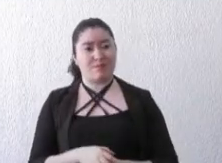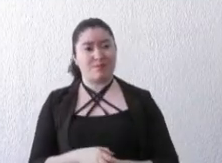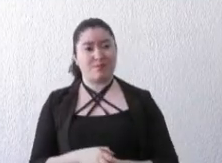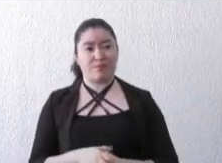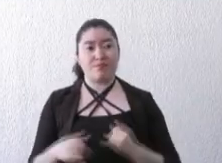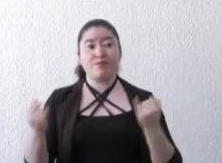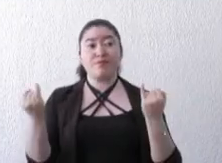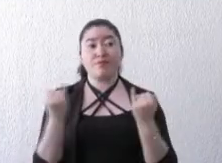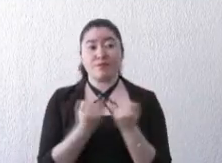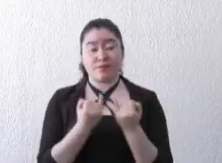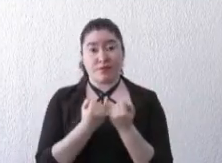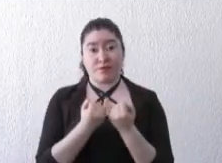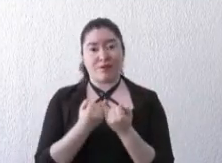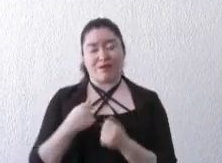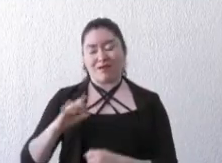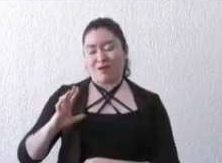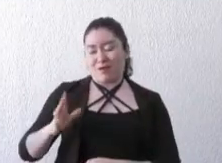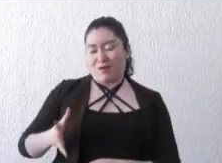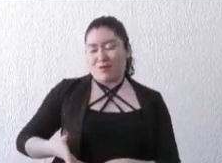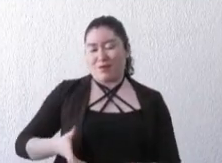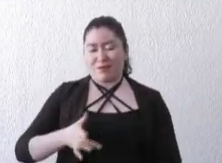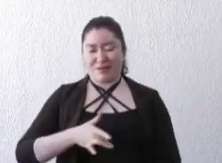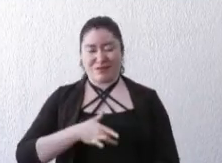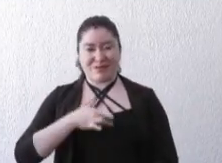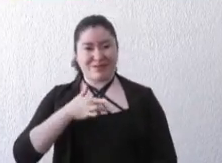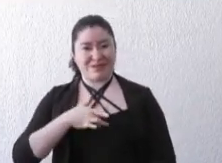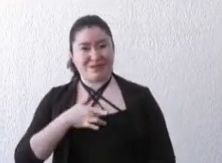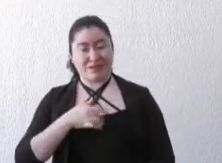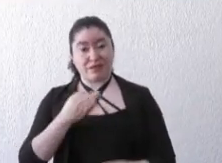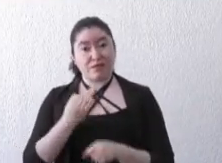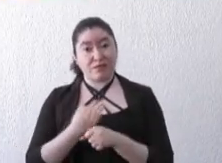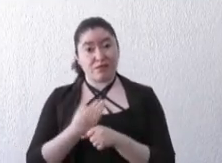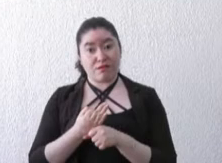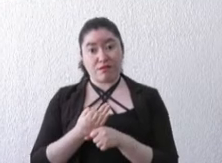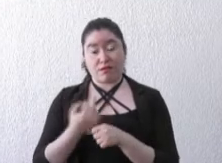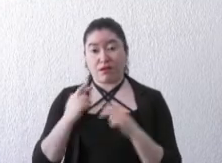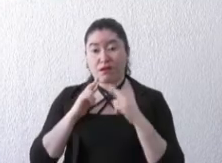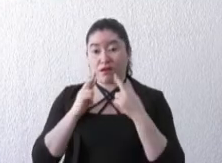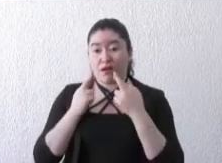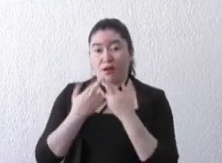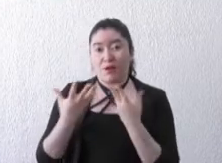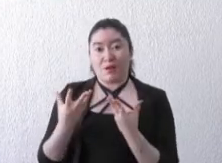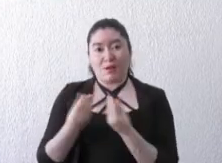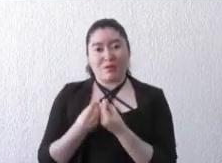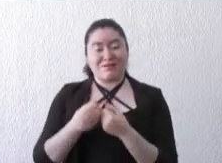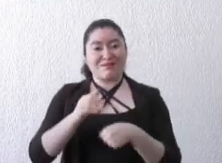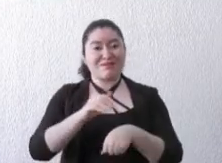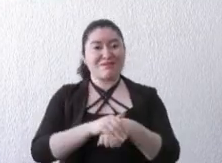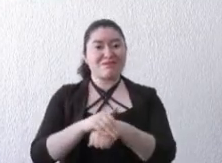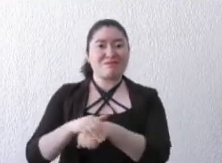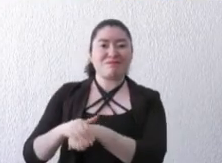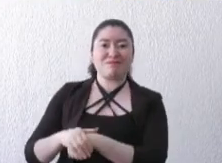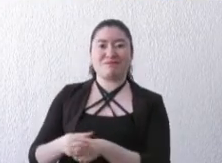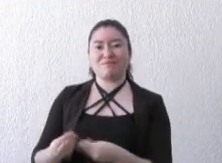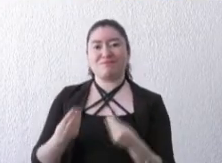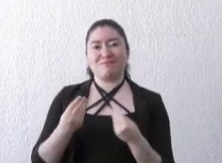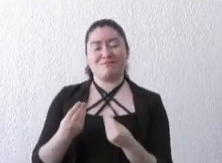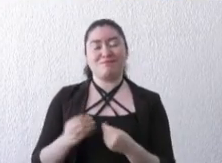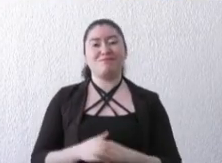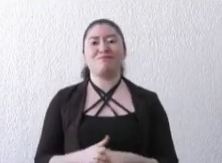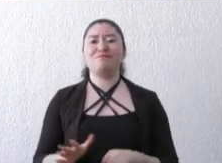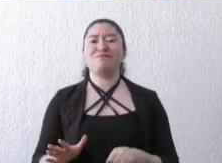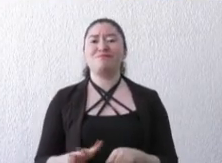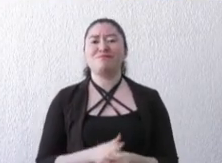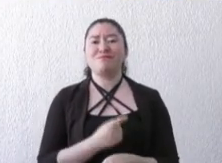una gran satisfacción que el día de hoy estemos reunidos tantos amigos, porque finalmente es lo que